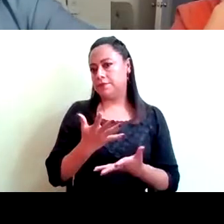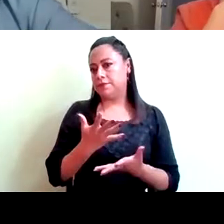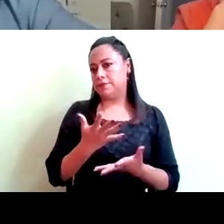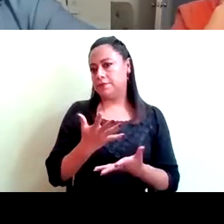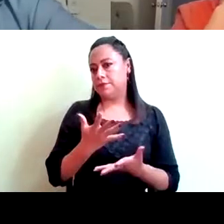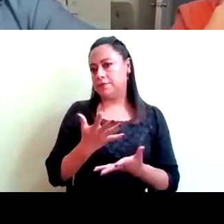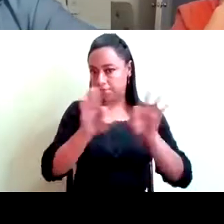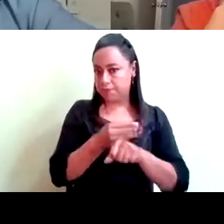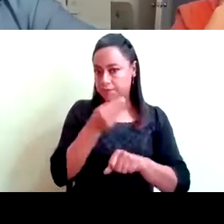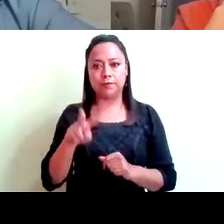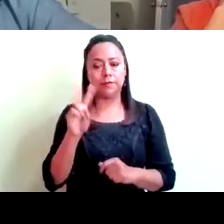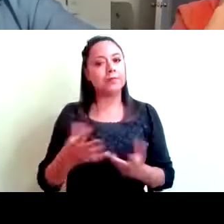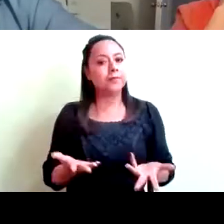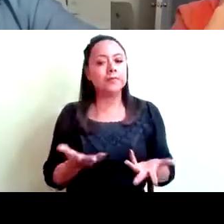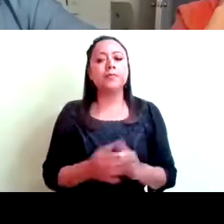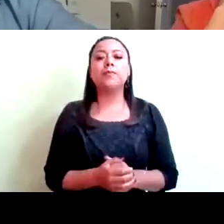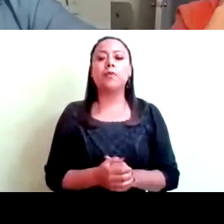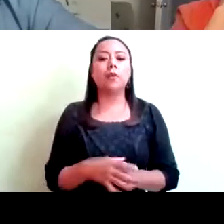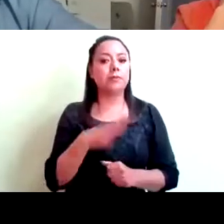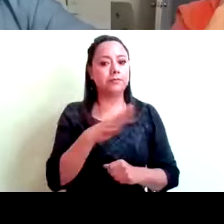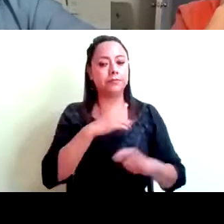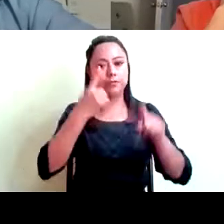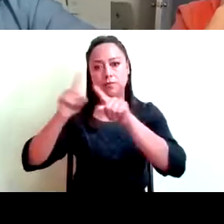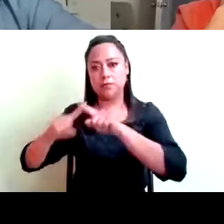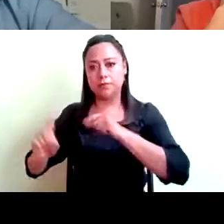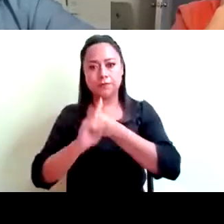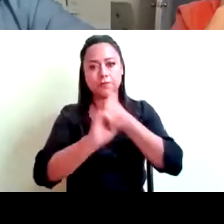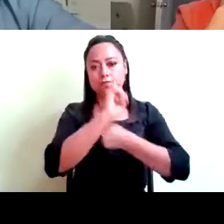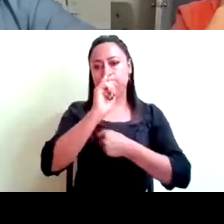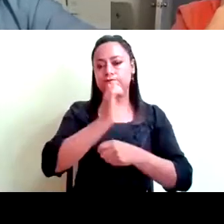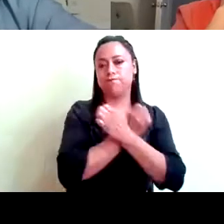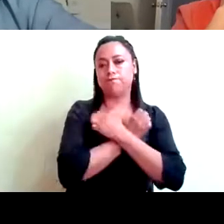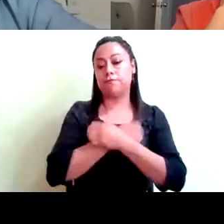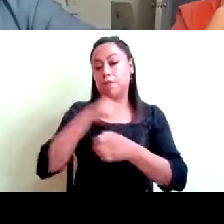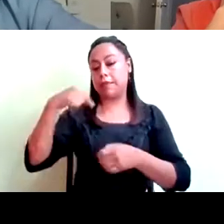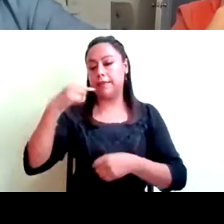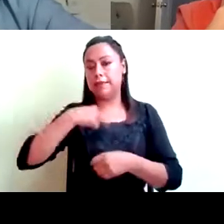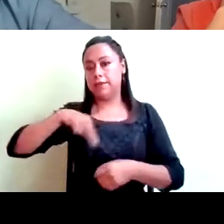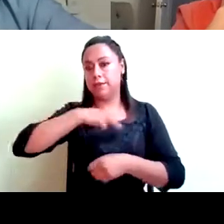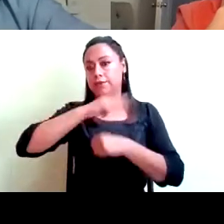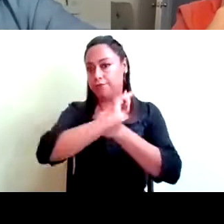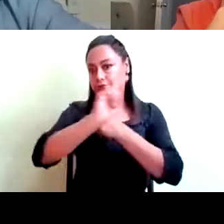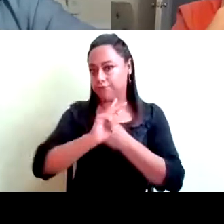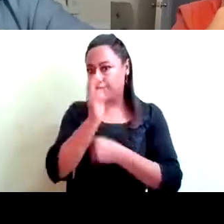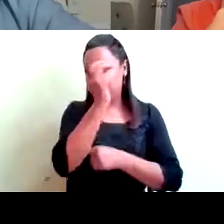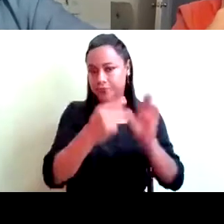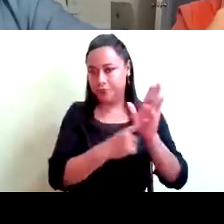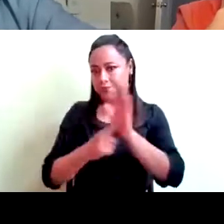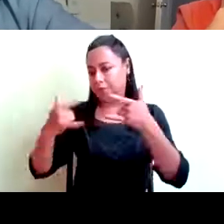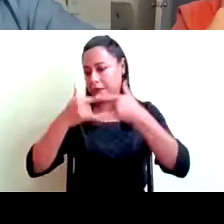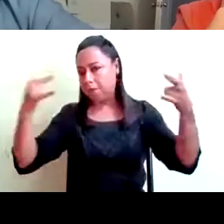que existen diversos problemas educativos en nuestro país. Así lo muestra nuestra historia,